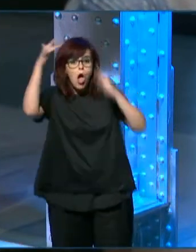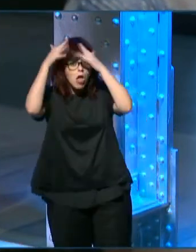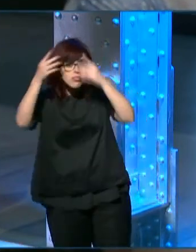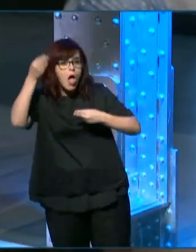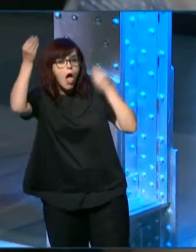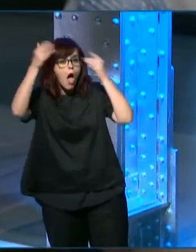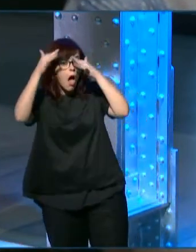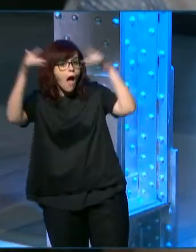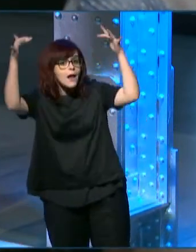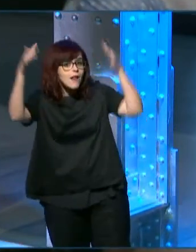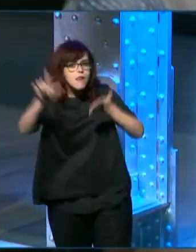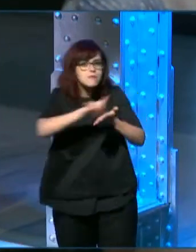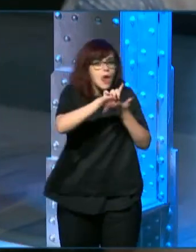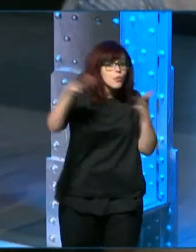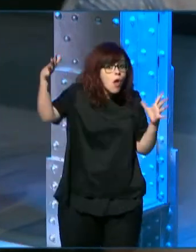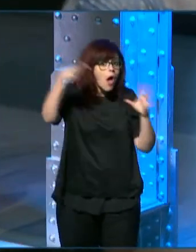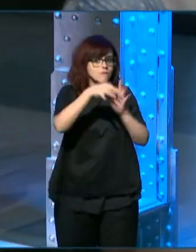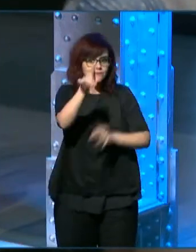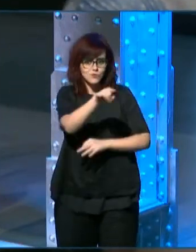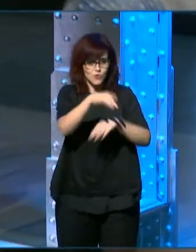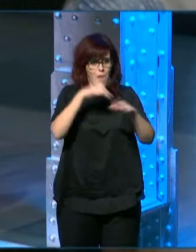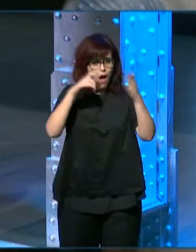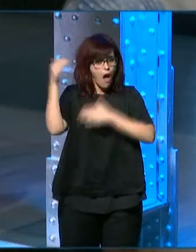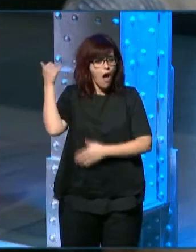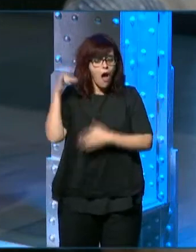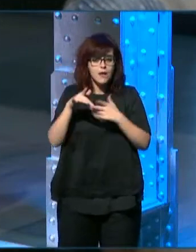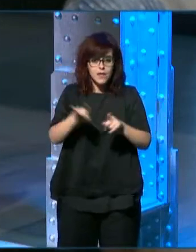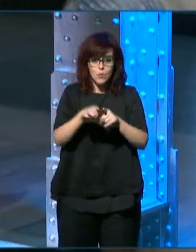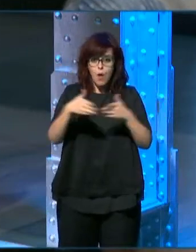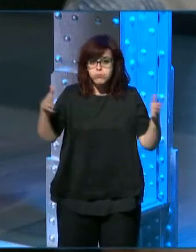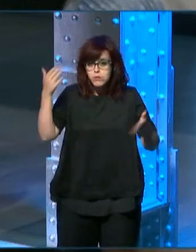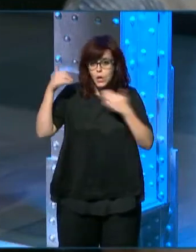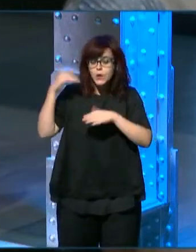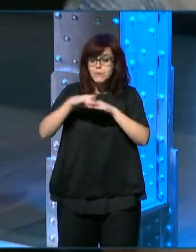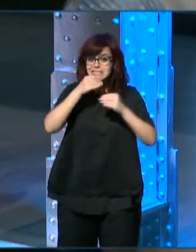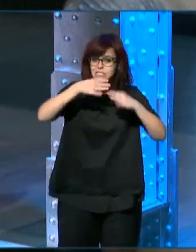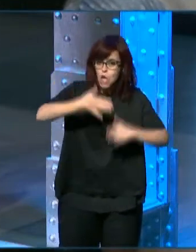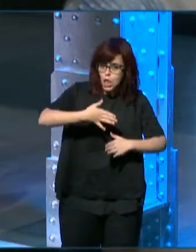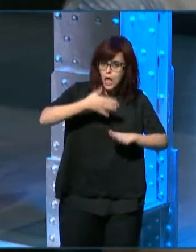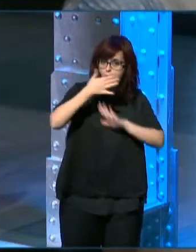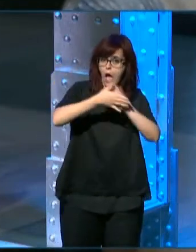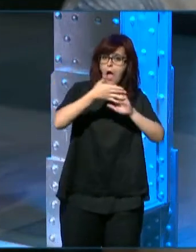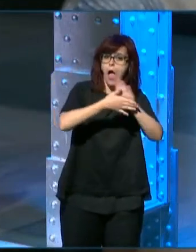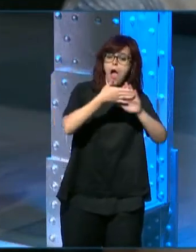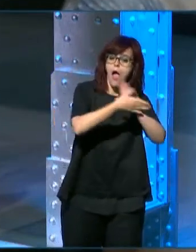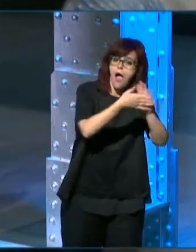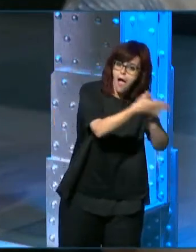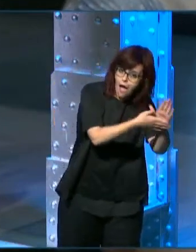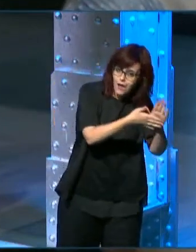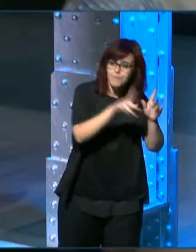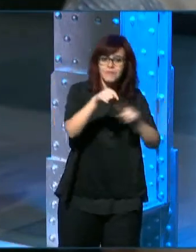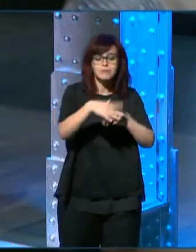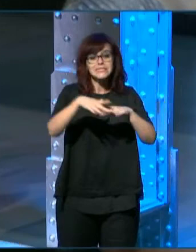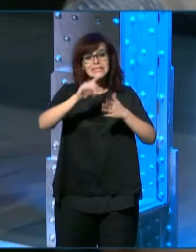¿no? Porque al principio de los tiempos las historias eran narradas, se hablaban, luego apareció